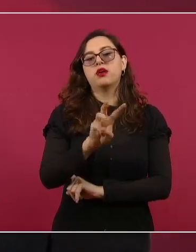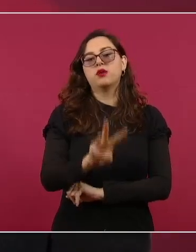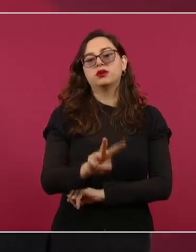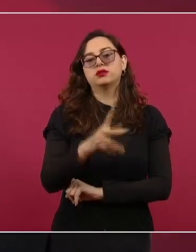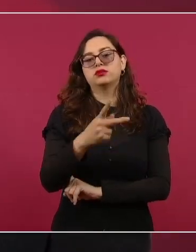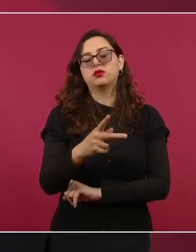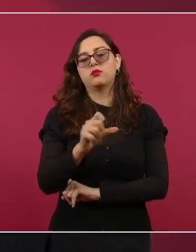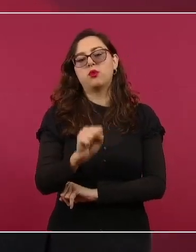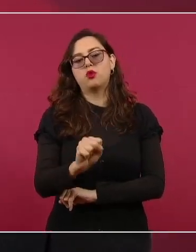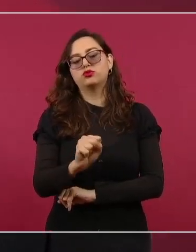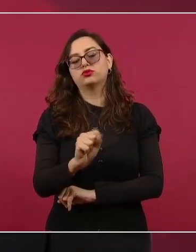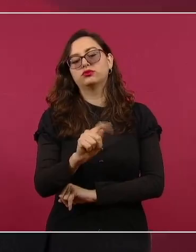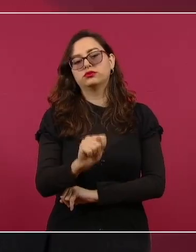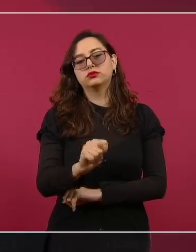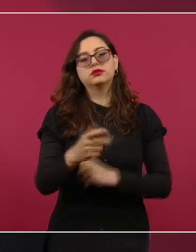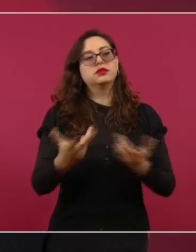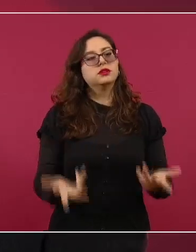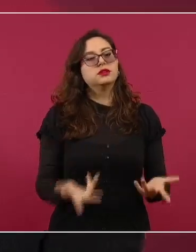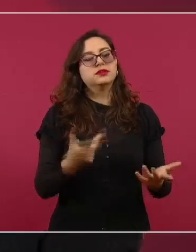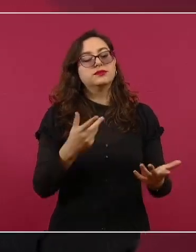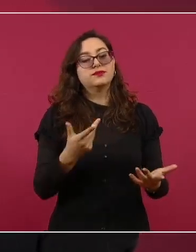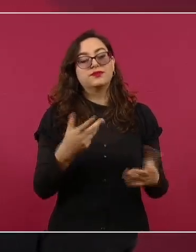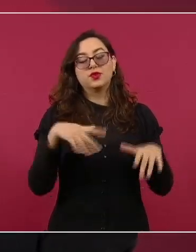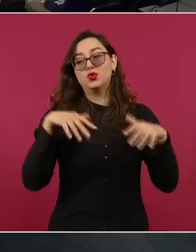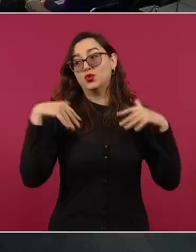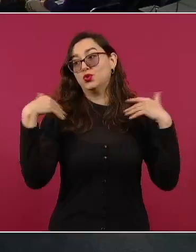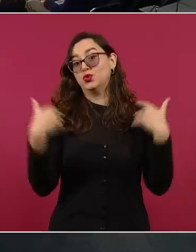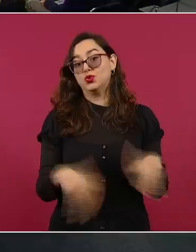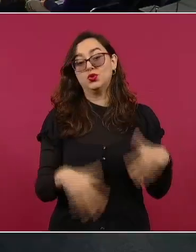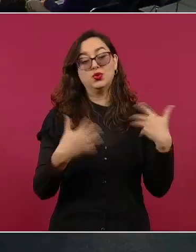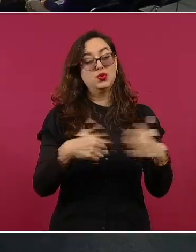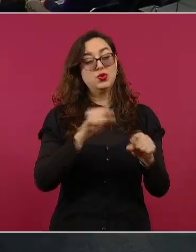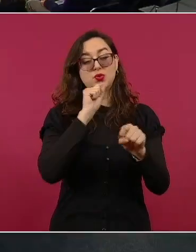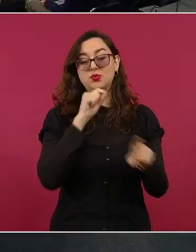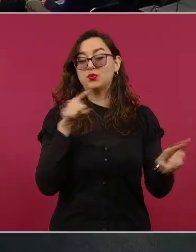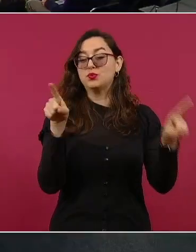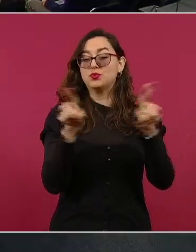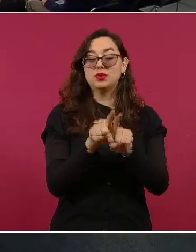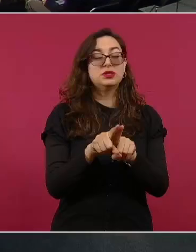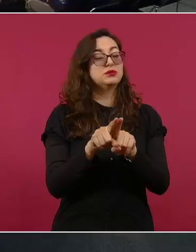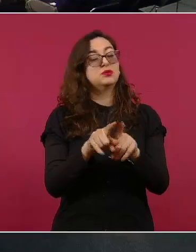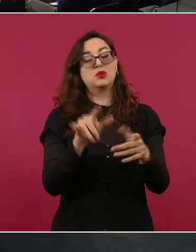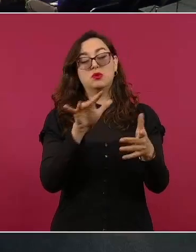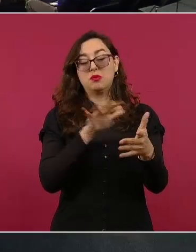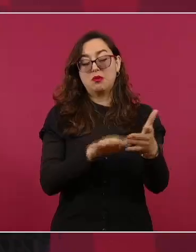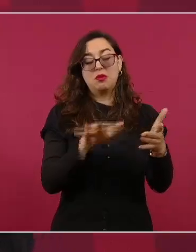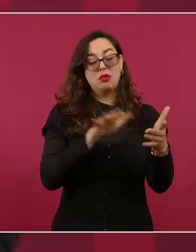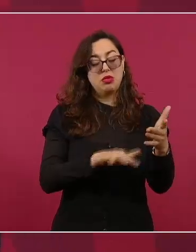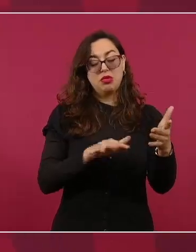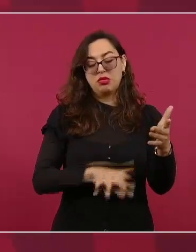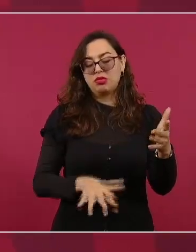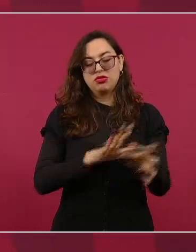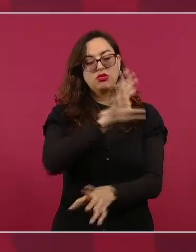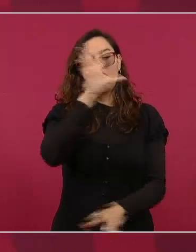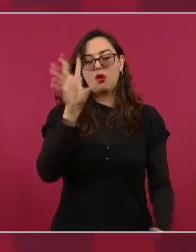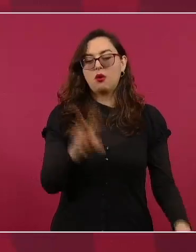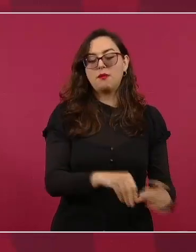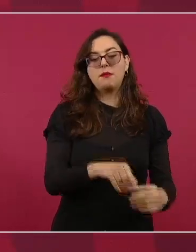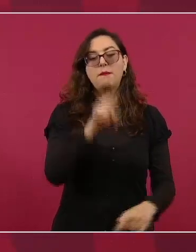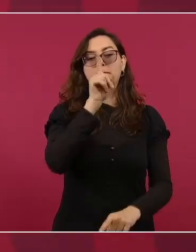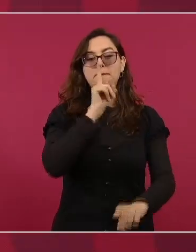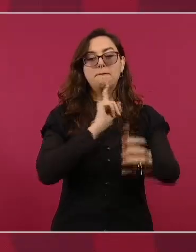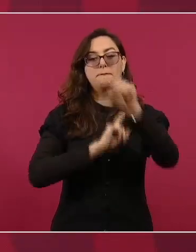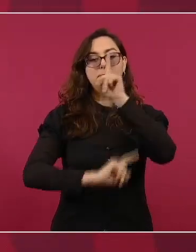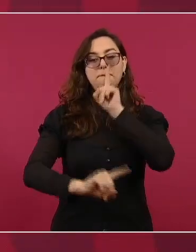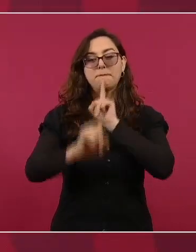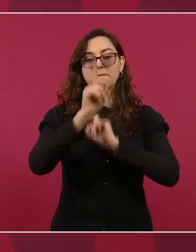falsedades. El Washington Post, el periódico que hizo la investigación para